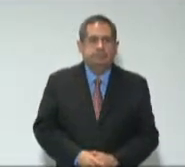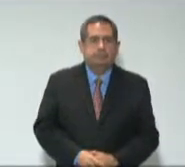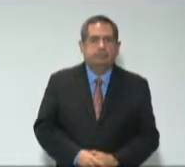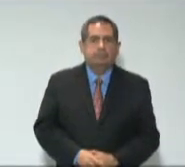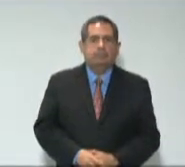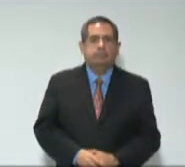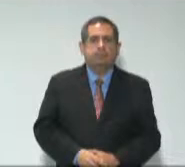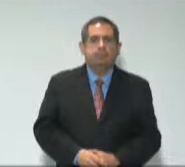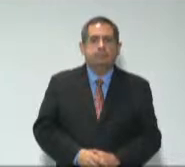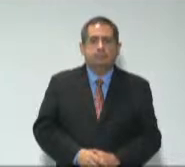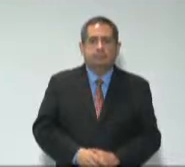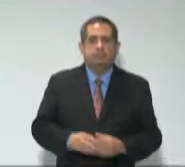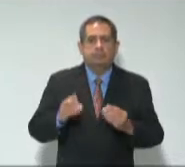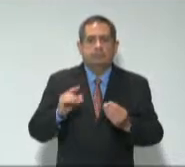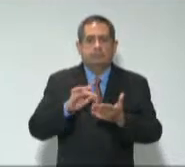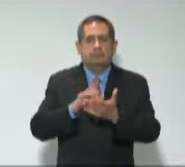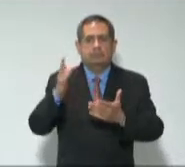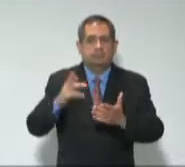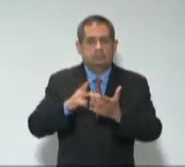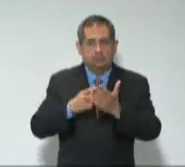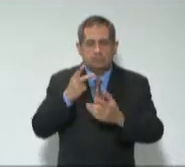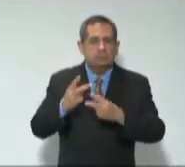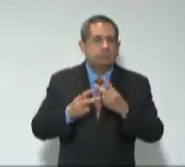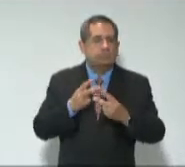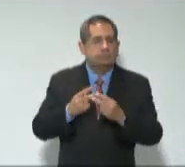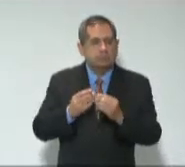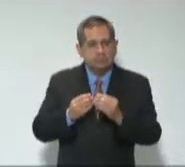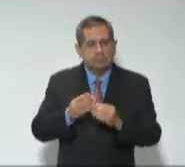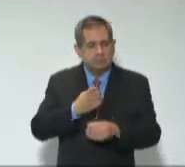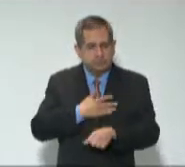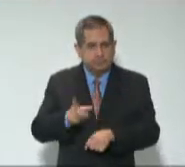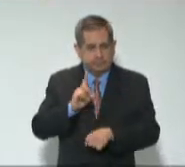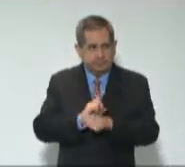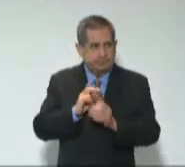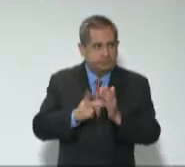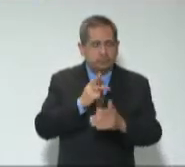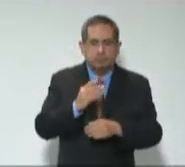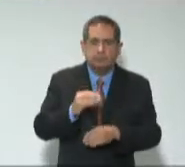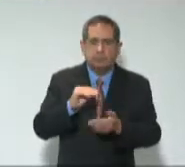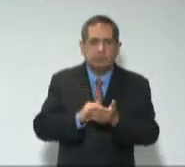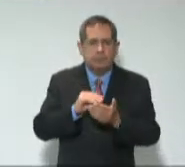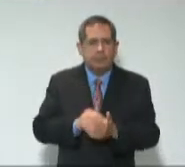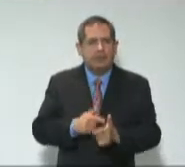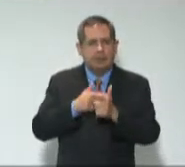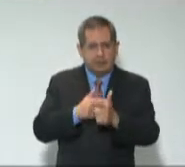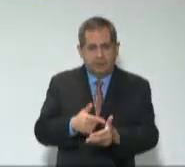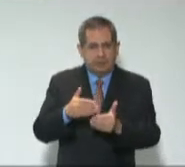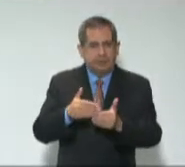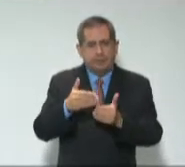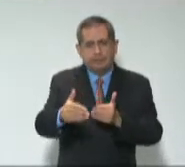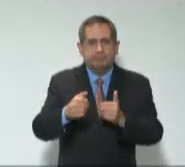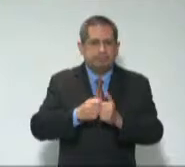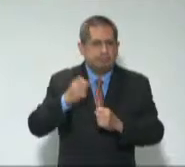palabra Muchas gracias nuevamente muy buenos días continuamos ya con las conferencias y los